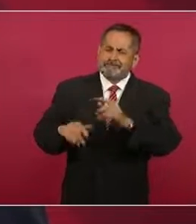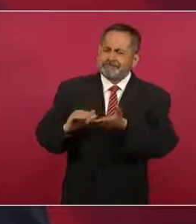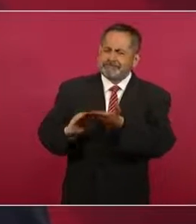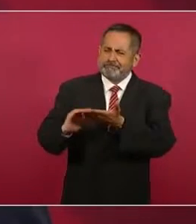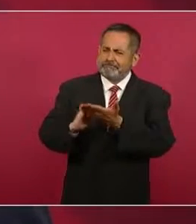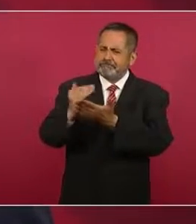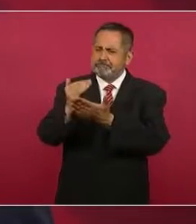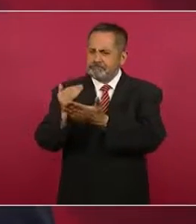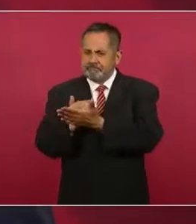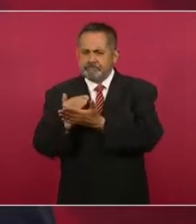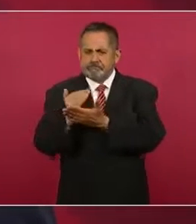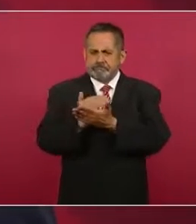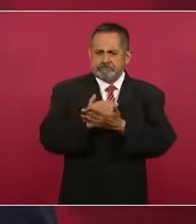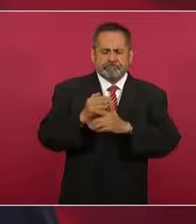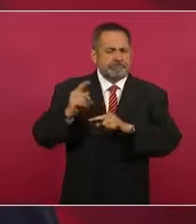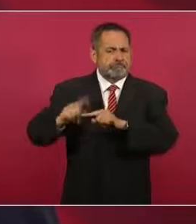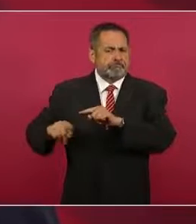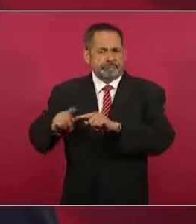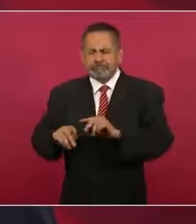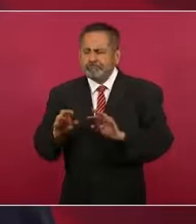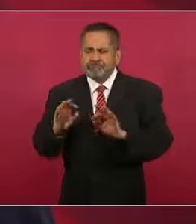porque